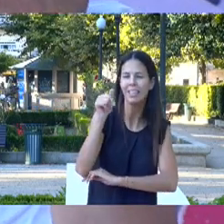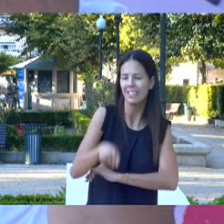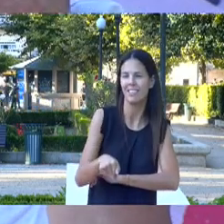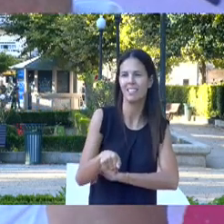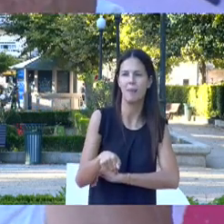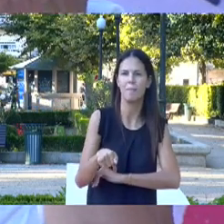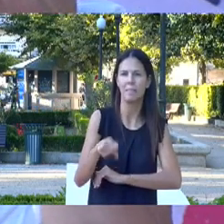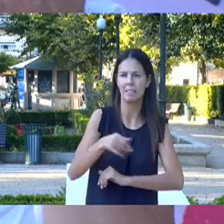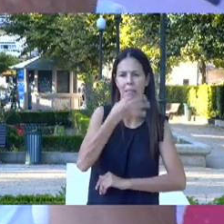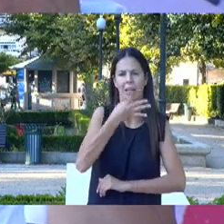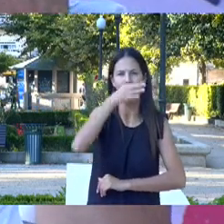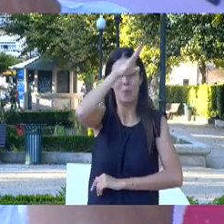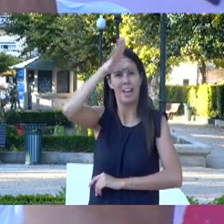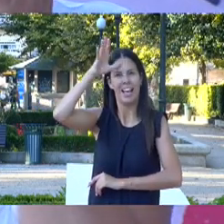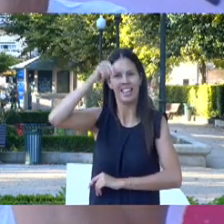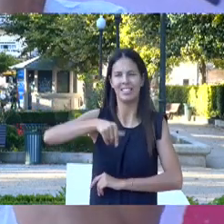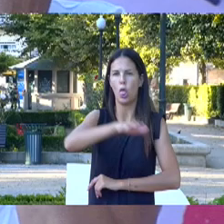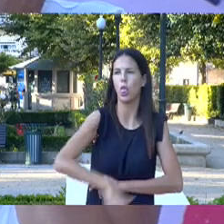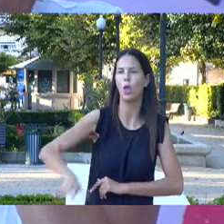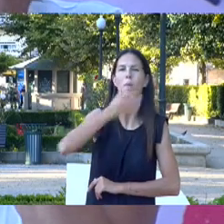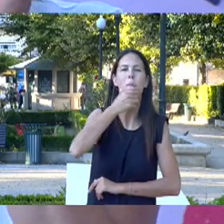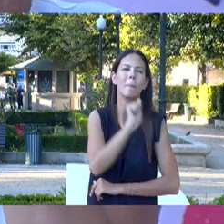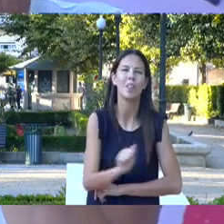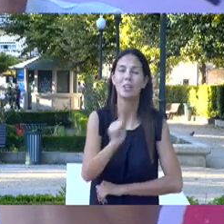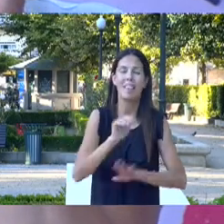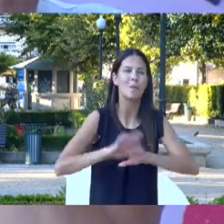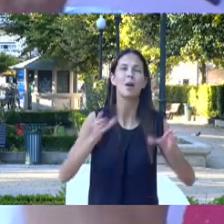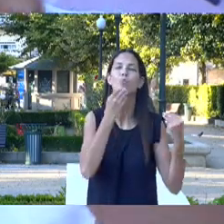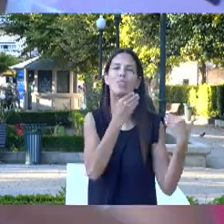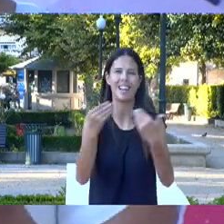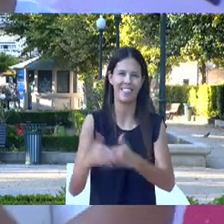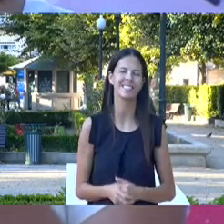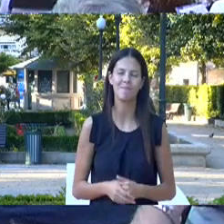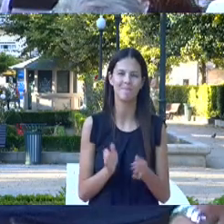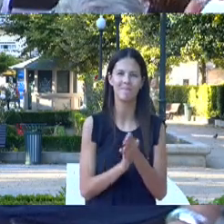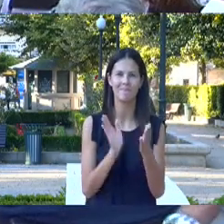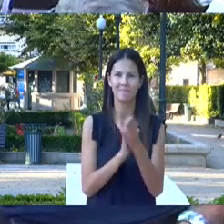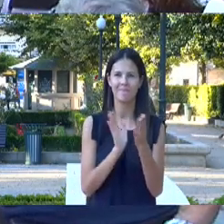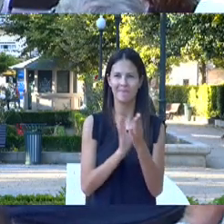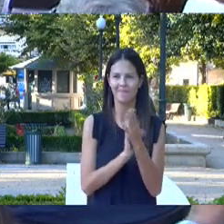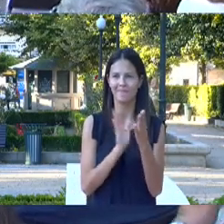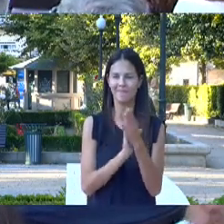espectacular tarde de verán aquí neste fermoso espazo, e nada máis, moitas gracias.